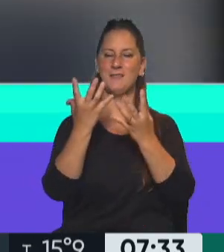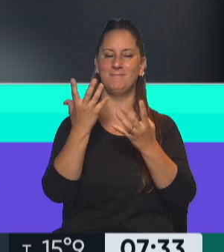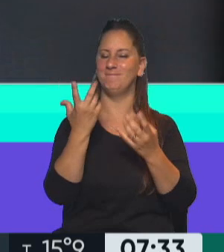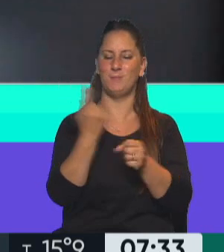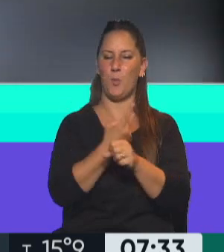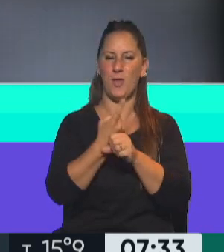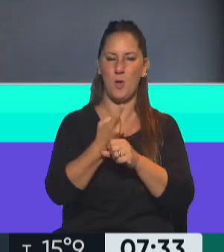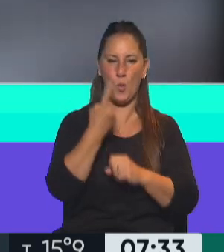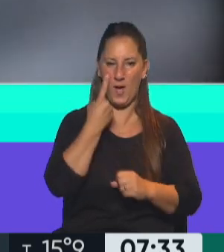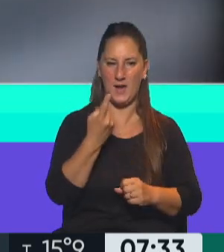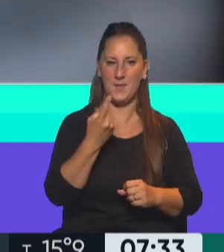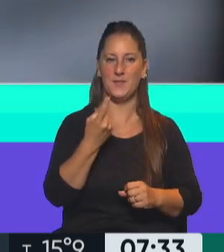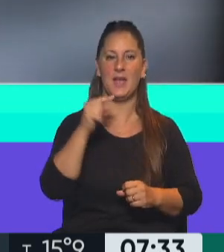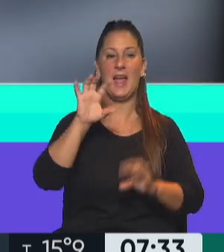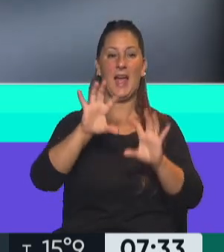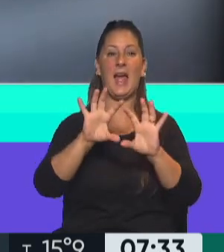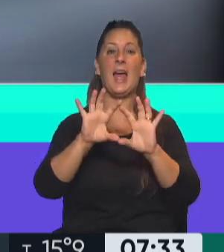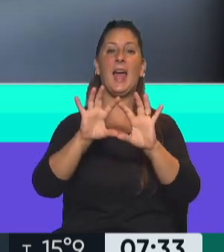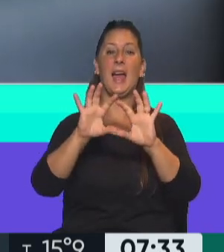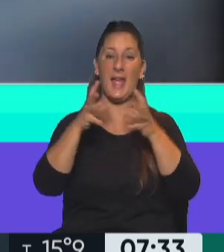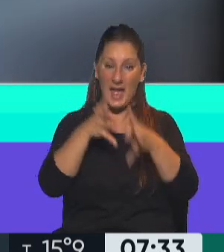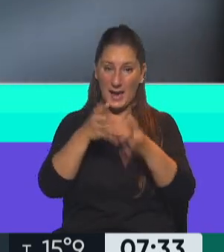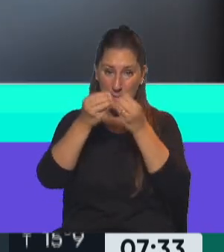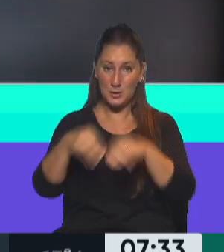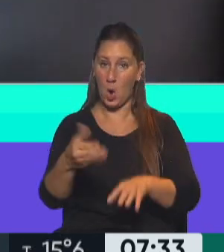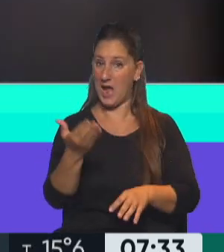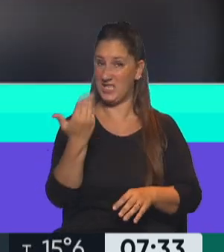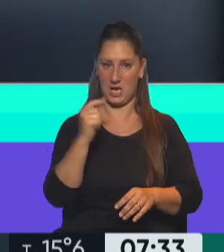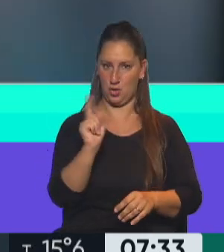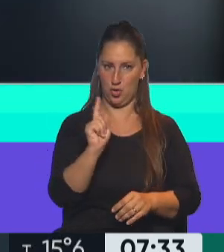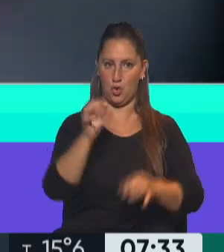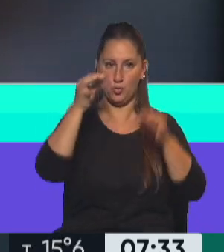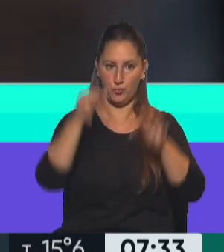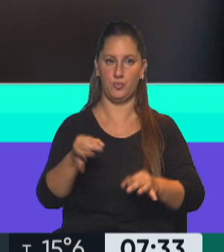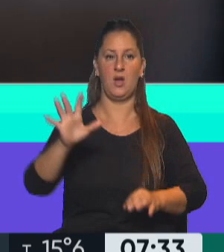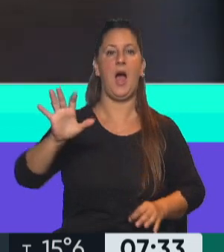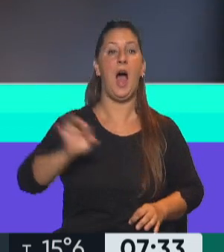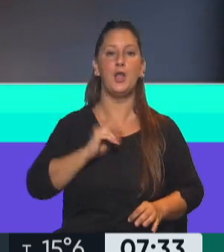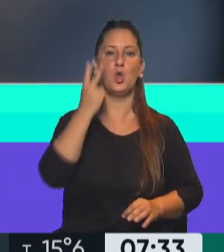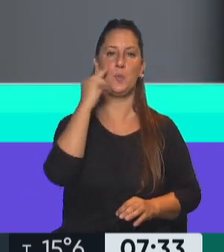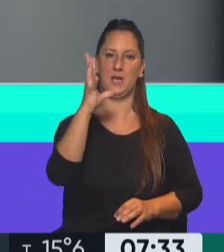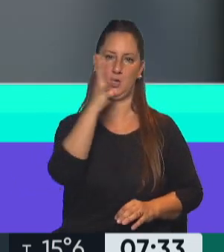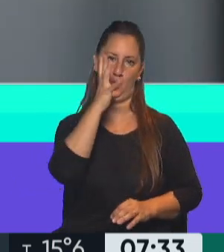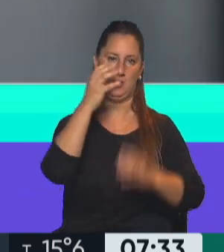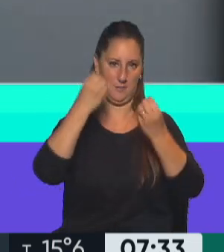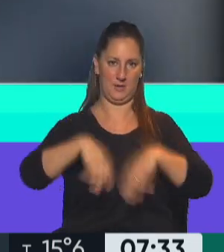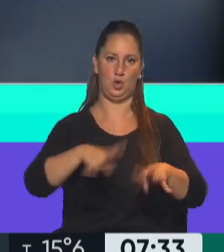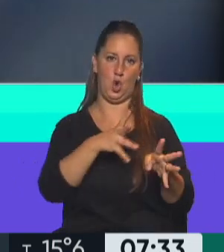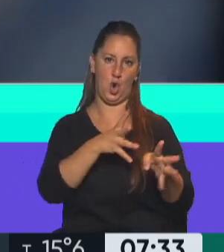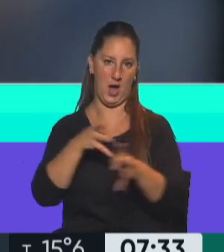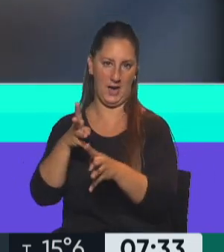la guerra ahí no empezó ayer. La guerra ahí empezó en el año 2014. Y